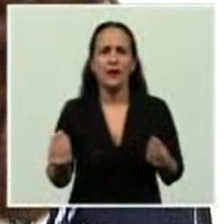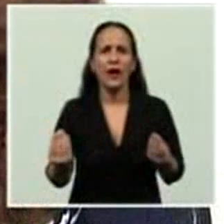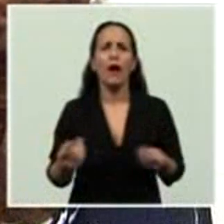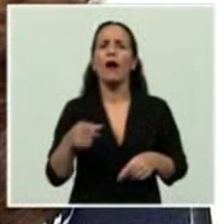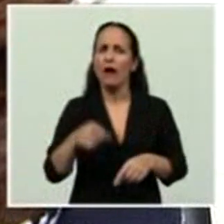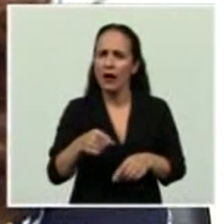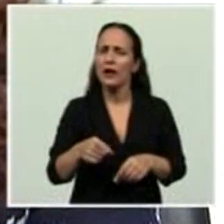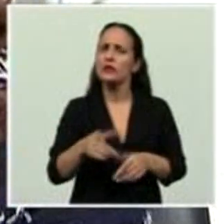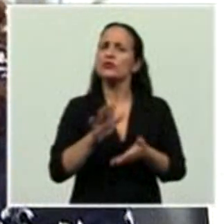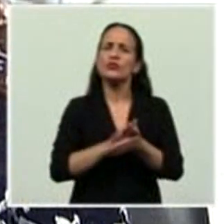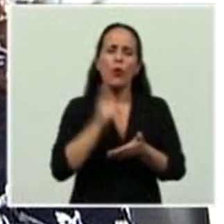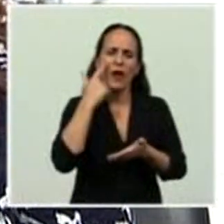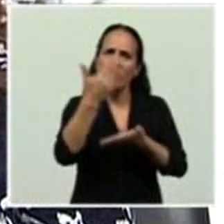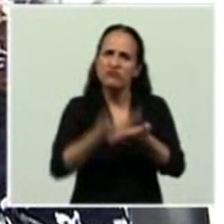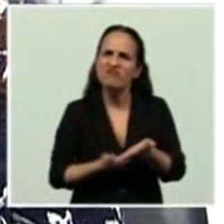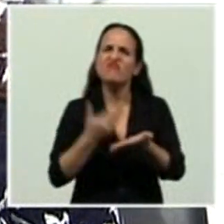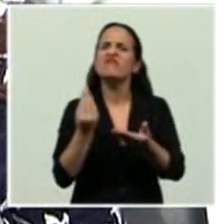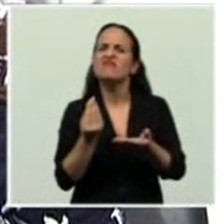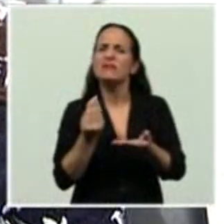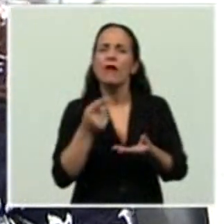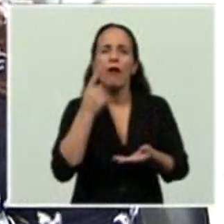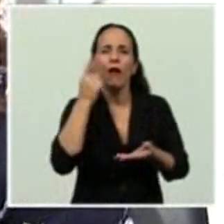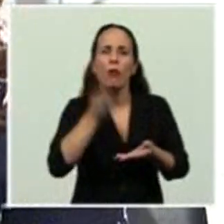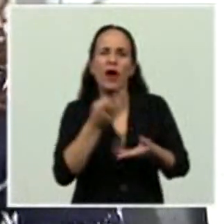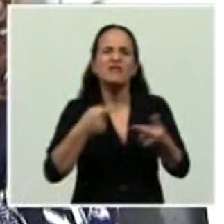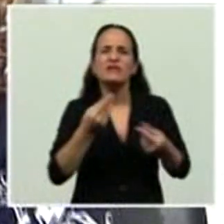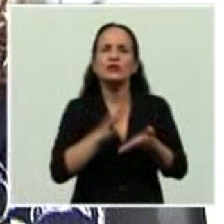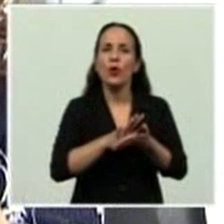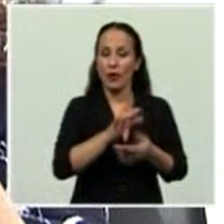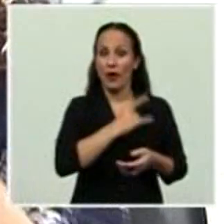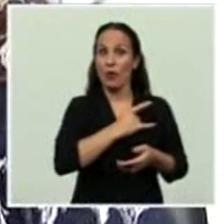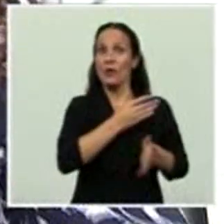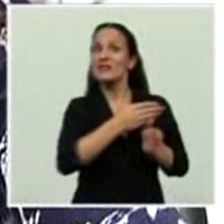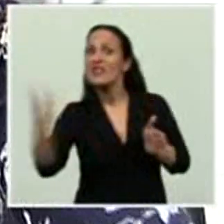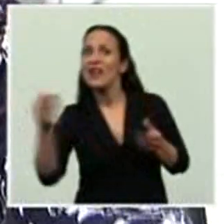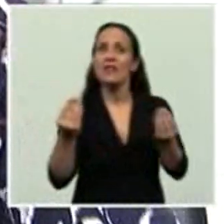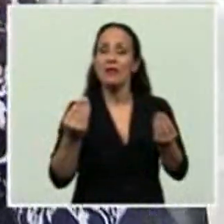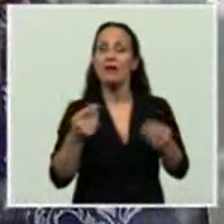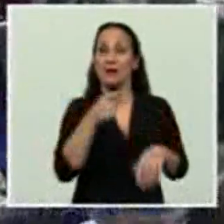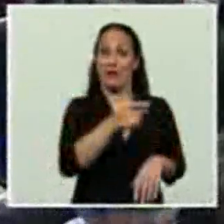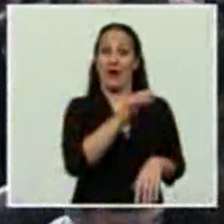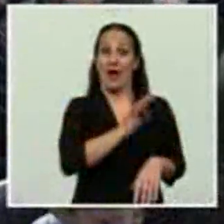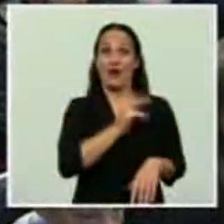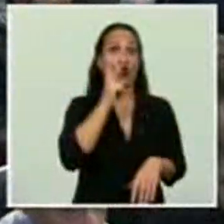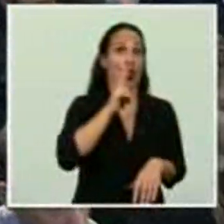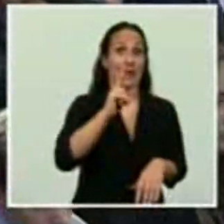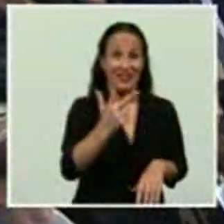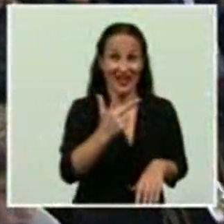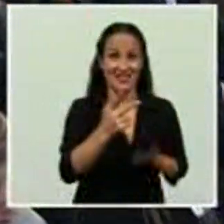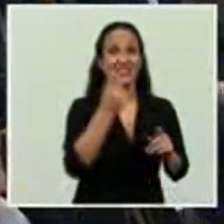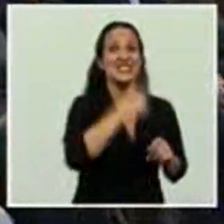de los datos Duros de lo que ha sido la vida Universitaria en estos años en el año 2003 había